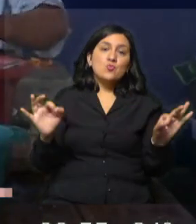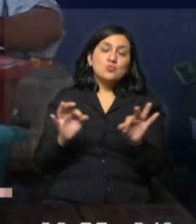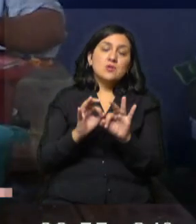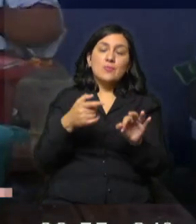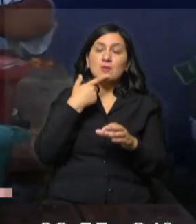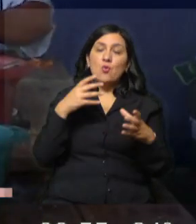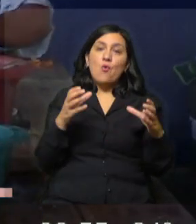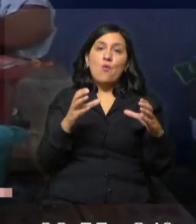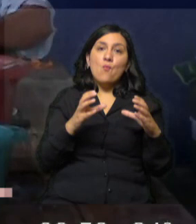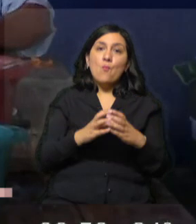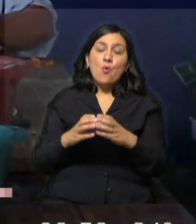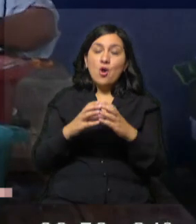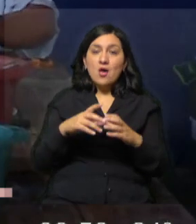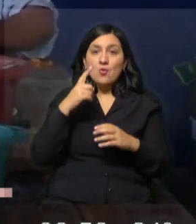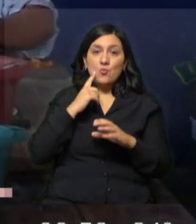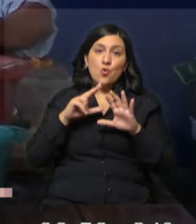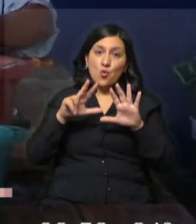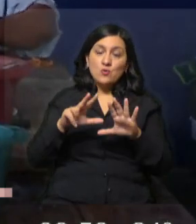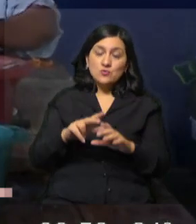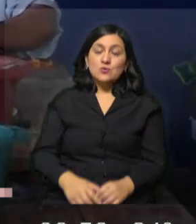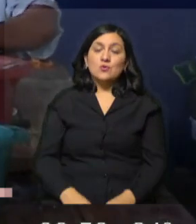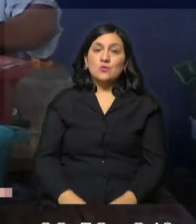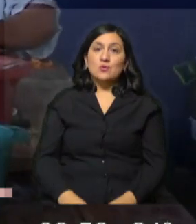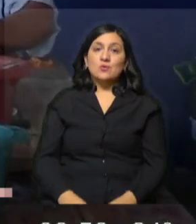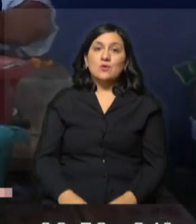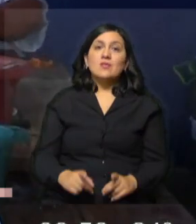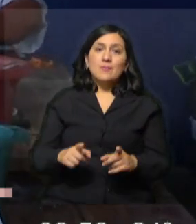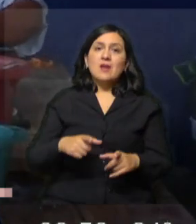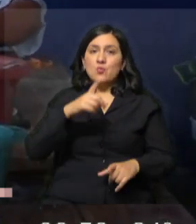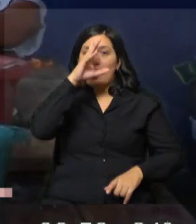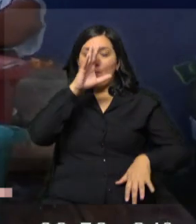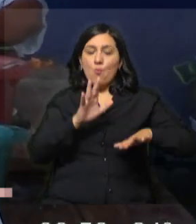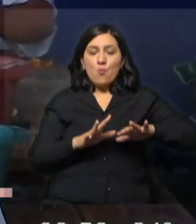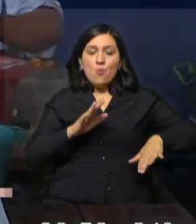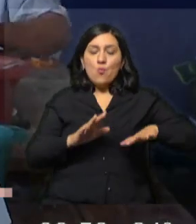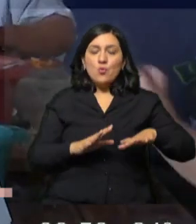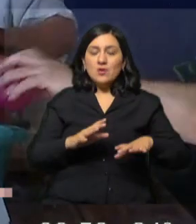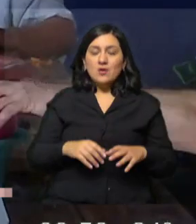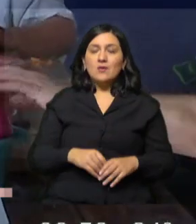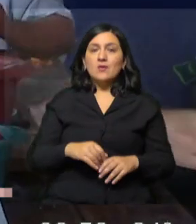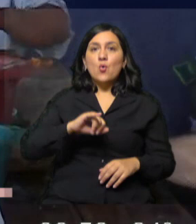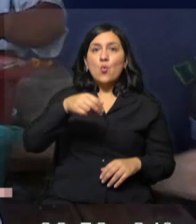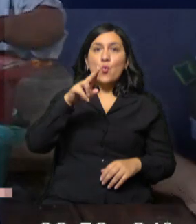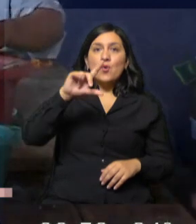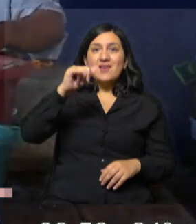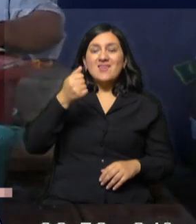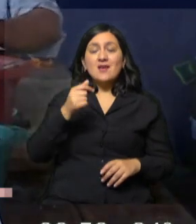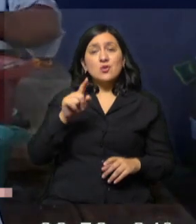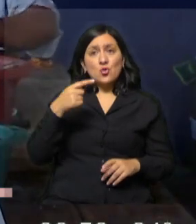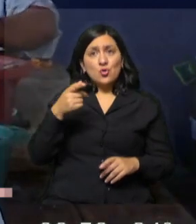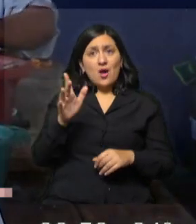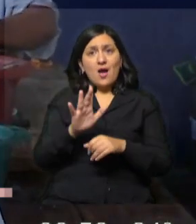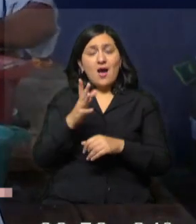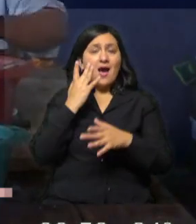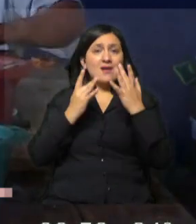la murga, una murga que ensaya en el Julio Arévalo también, Hola Julia se llama. Y algún otro artista que te he invitado